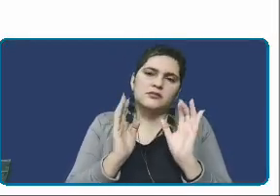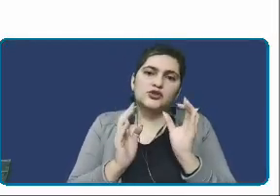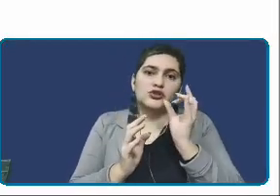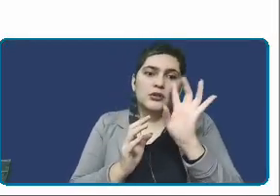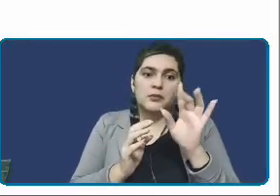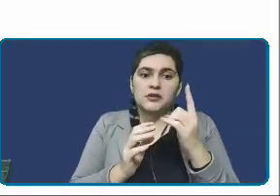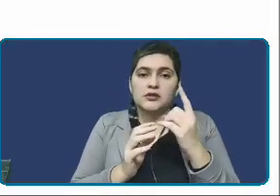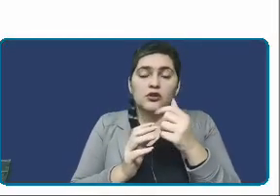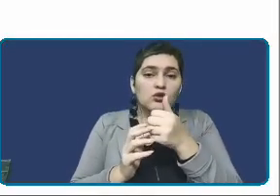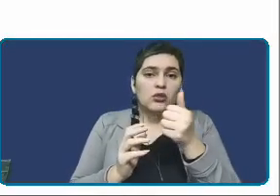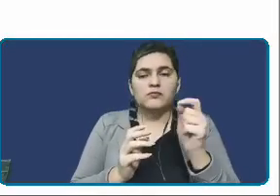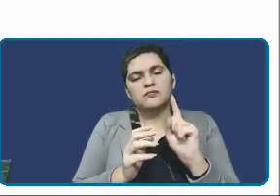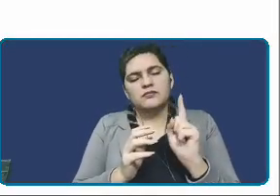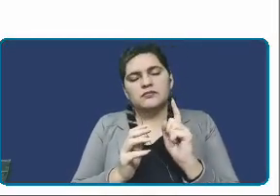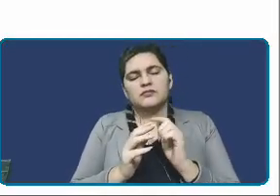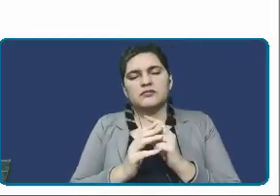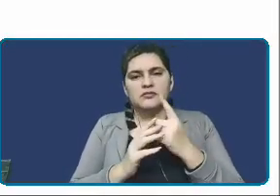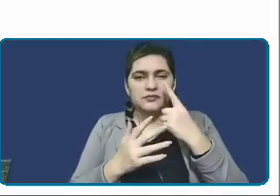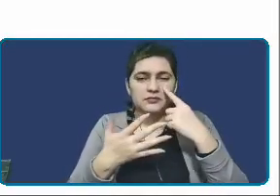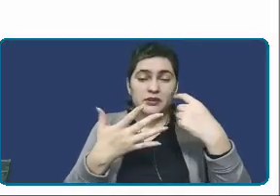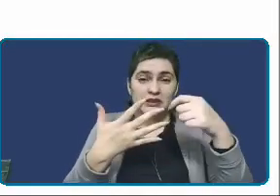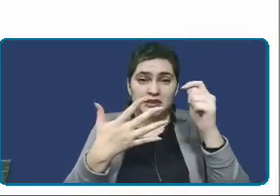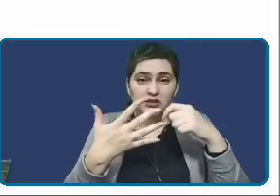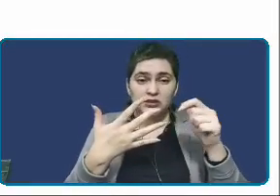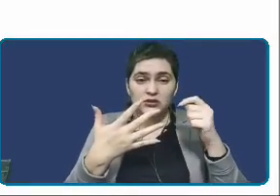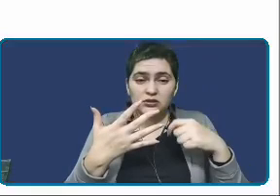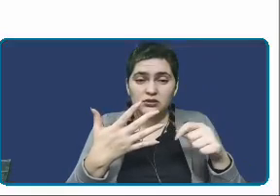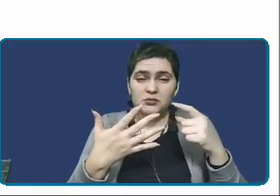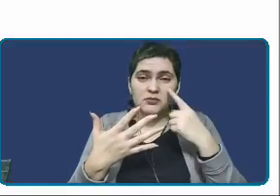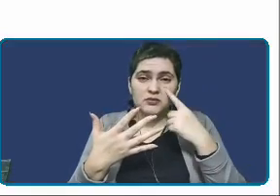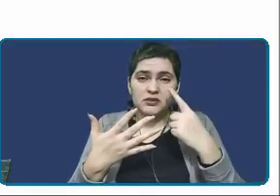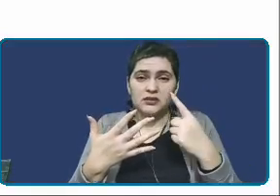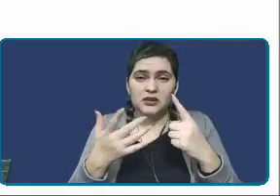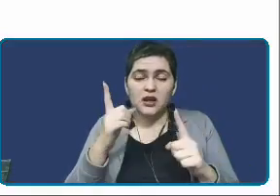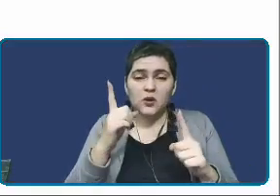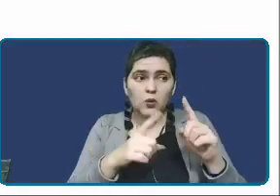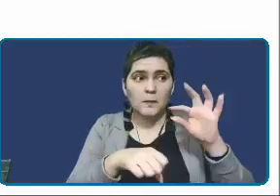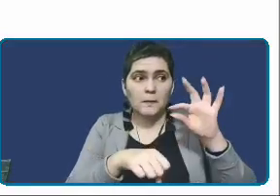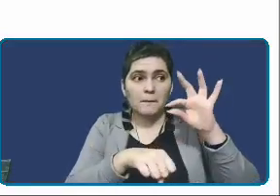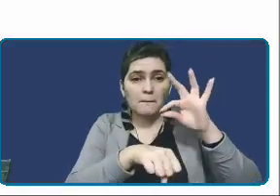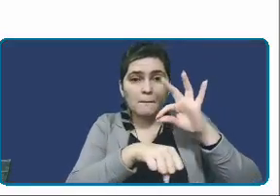Esto eran los síntomas, ¿no es cierto? Ya dijimos que no hay una patología propia, sino que hay